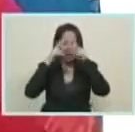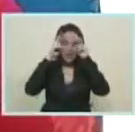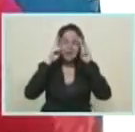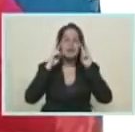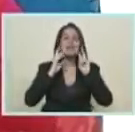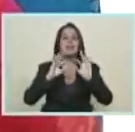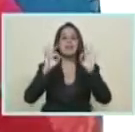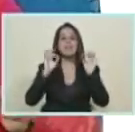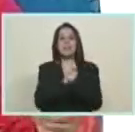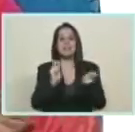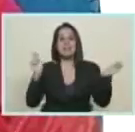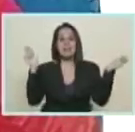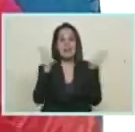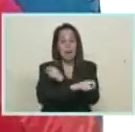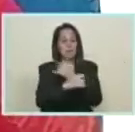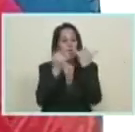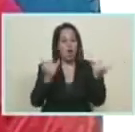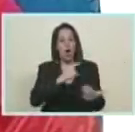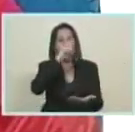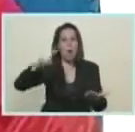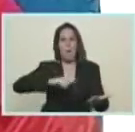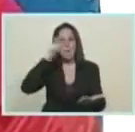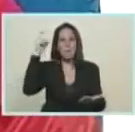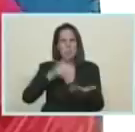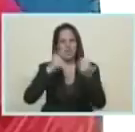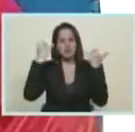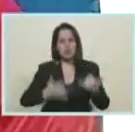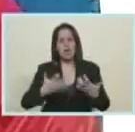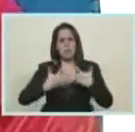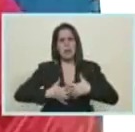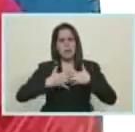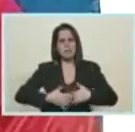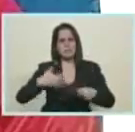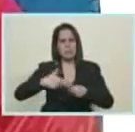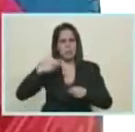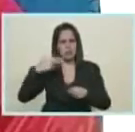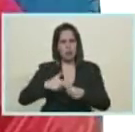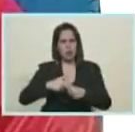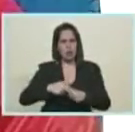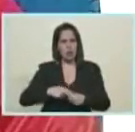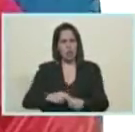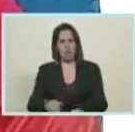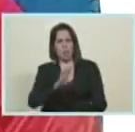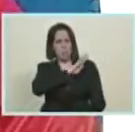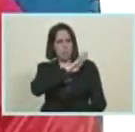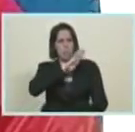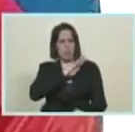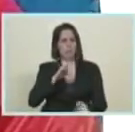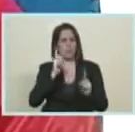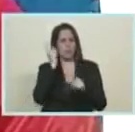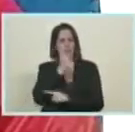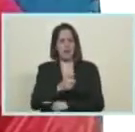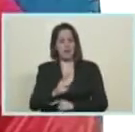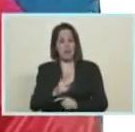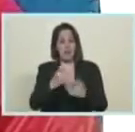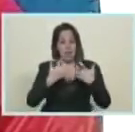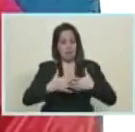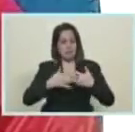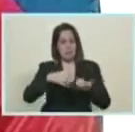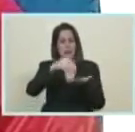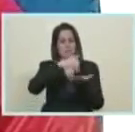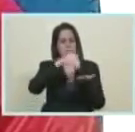limpieza y reestructuración total y profunda de Petróleos de Venezuela en manos de su clase obrera, para una